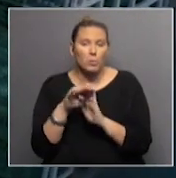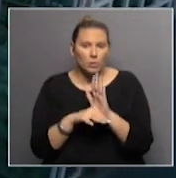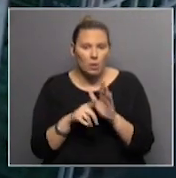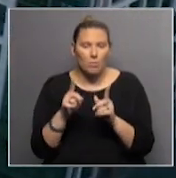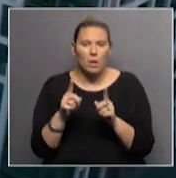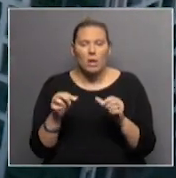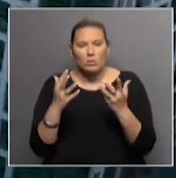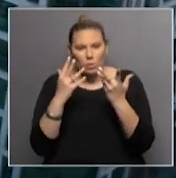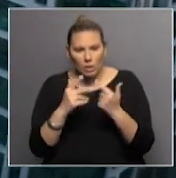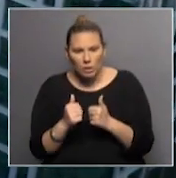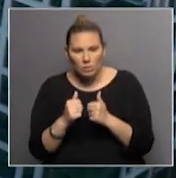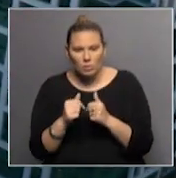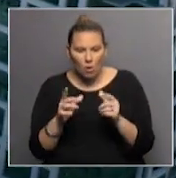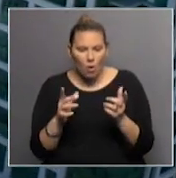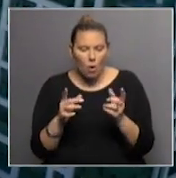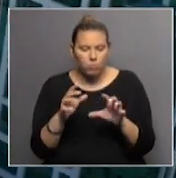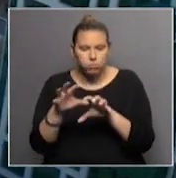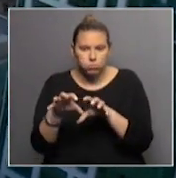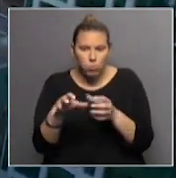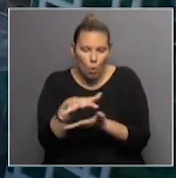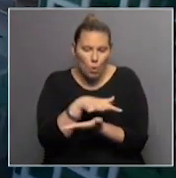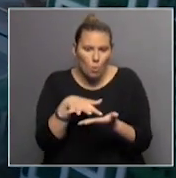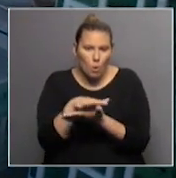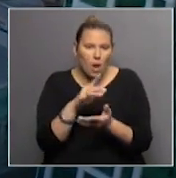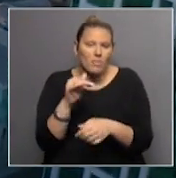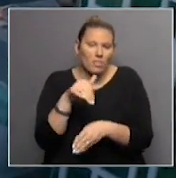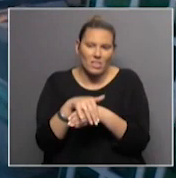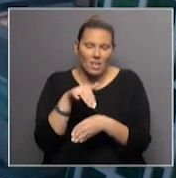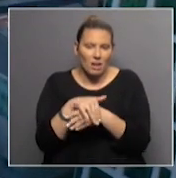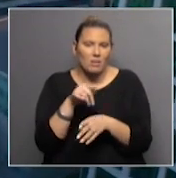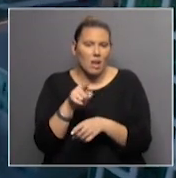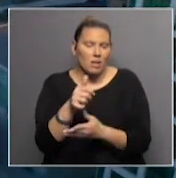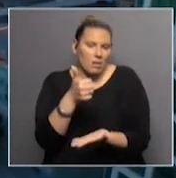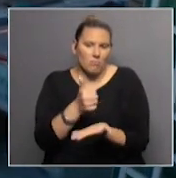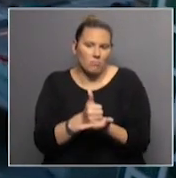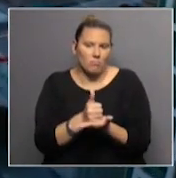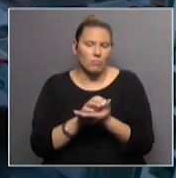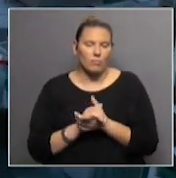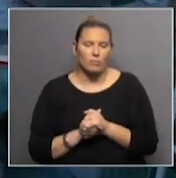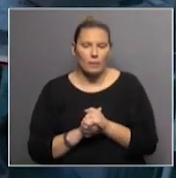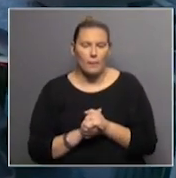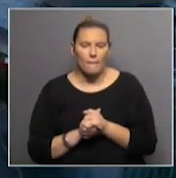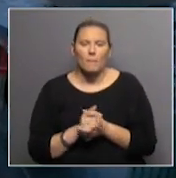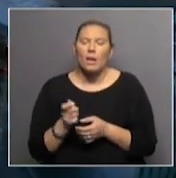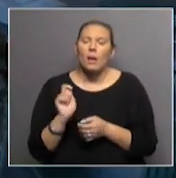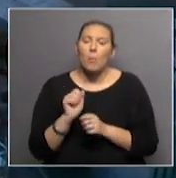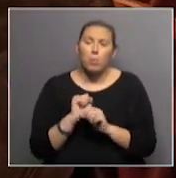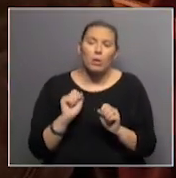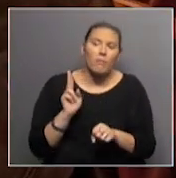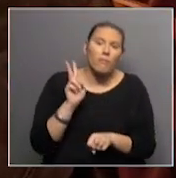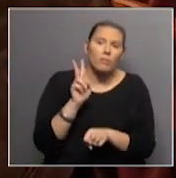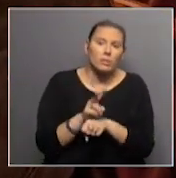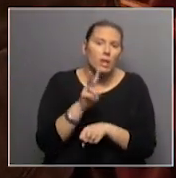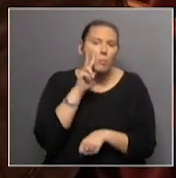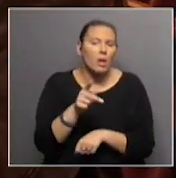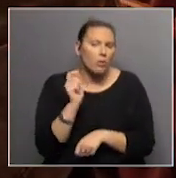se montó el mini estudio y salimos al aire toda una tarde desde ahí, desde ese piso. ¿Quiénes lo pueden visitar, el